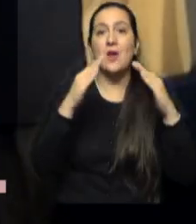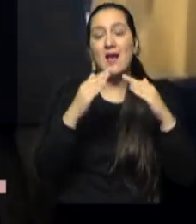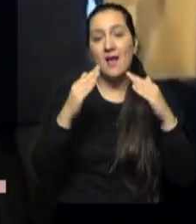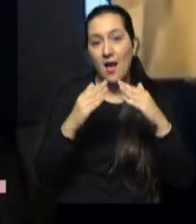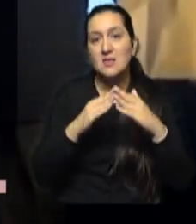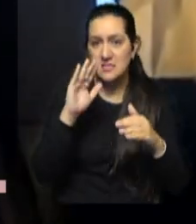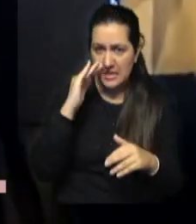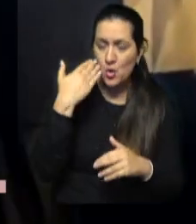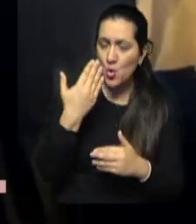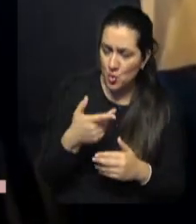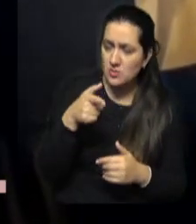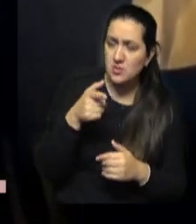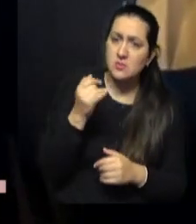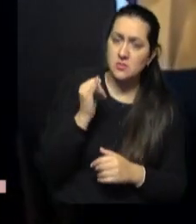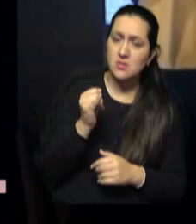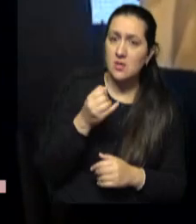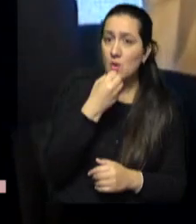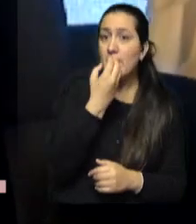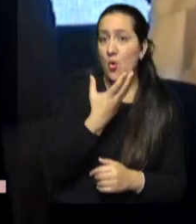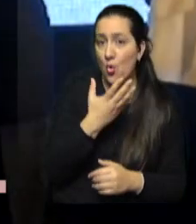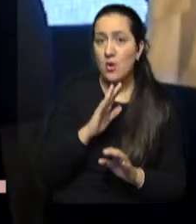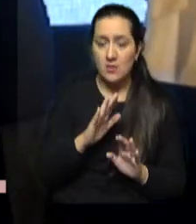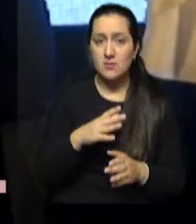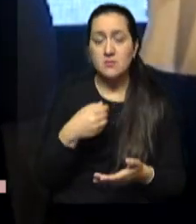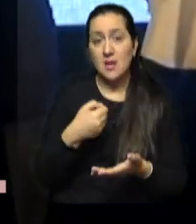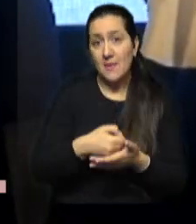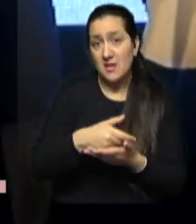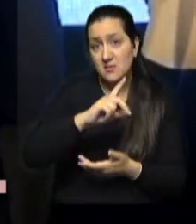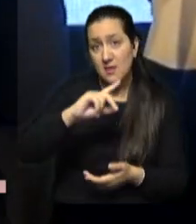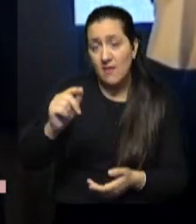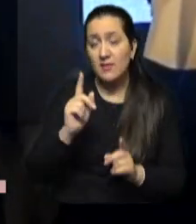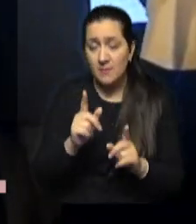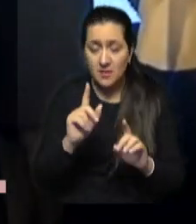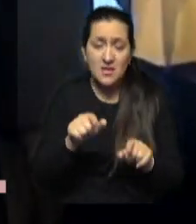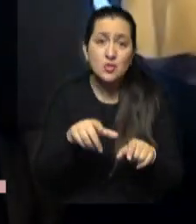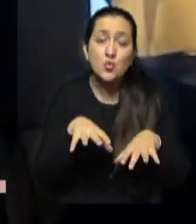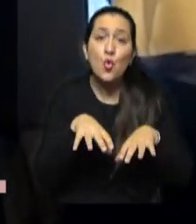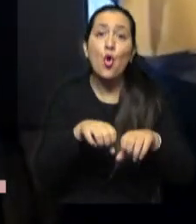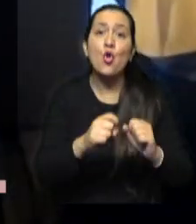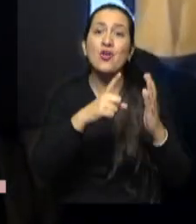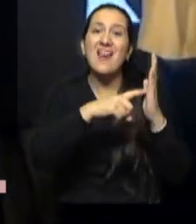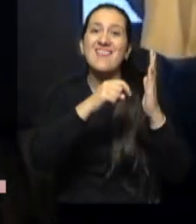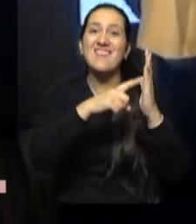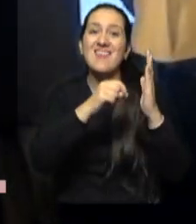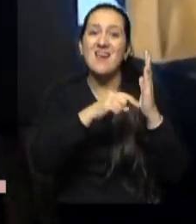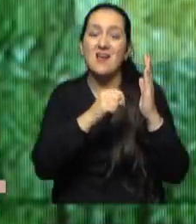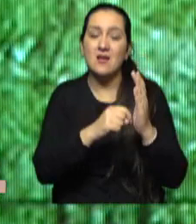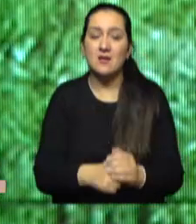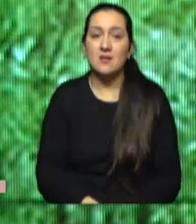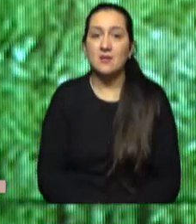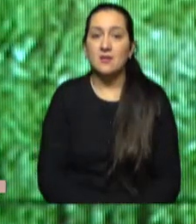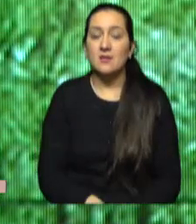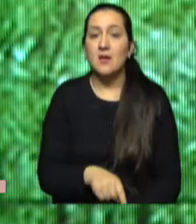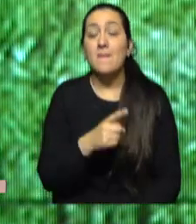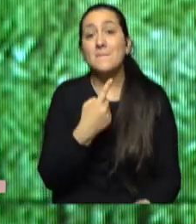se le reconoce como como una Mejora y se le paga si se va este eso es un colono arrendatario la propiedad del inmueble